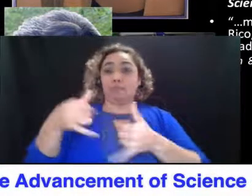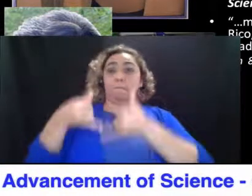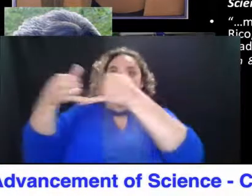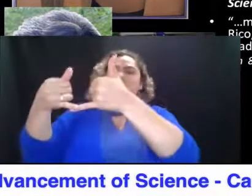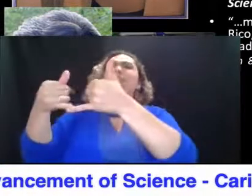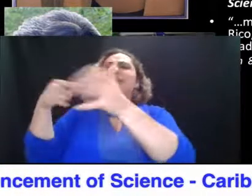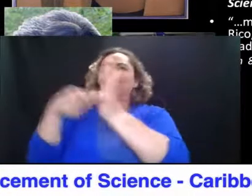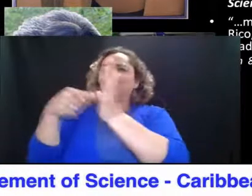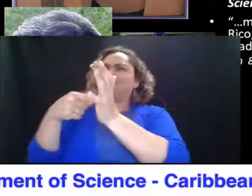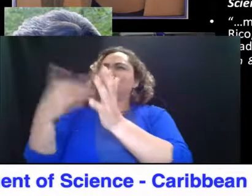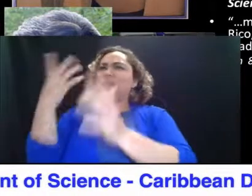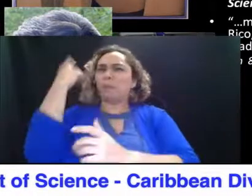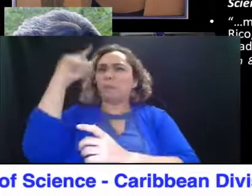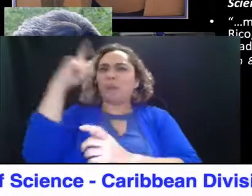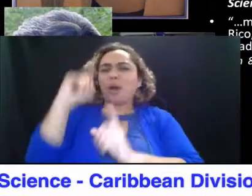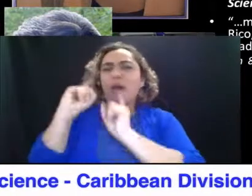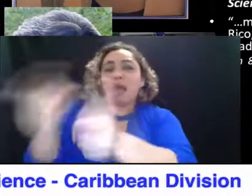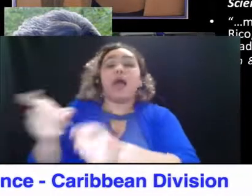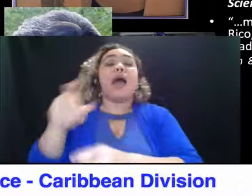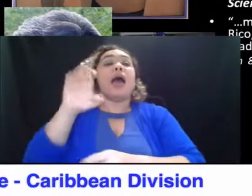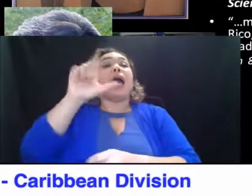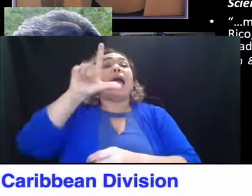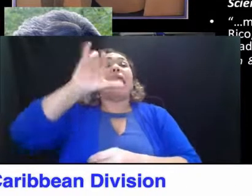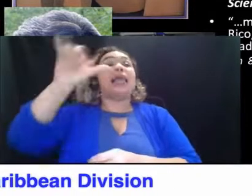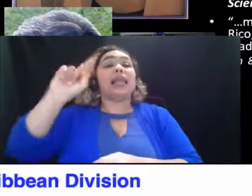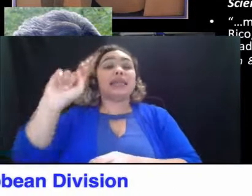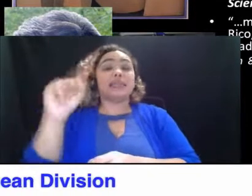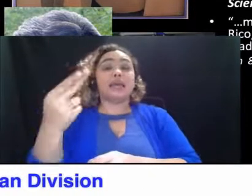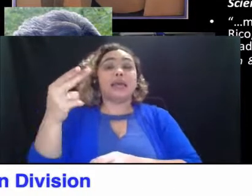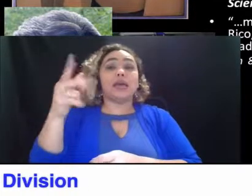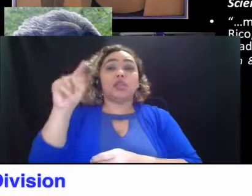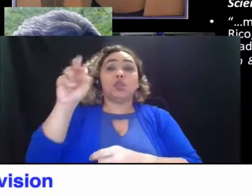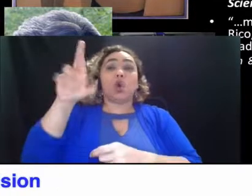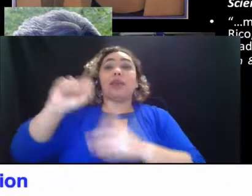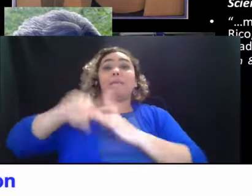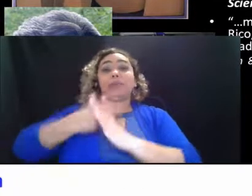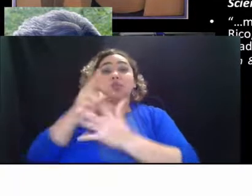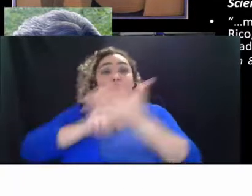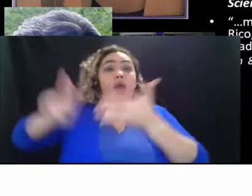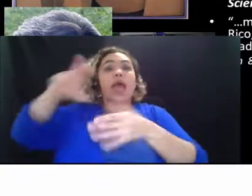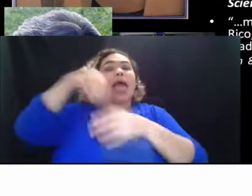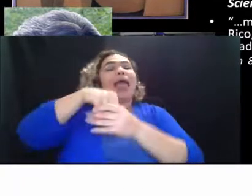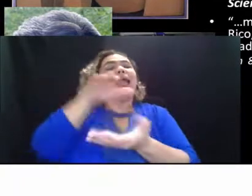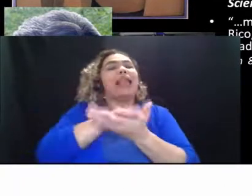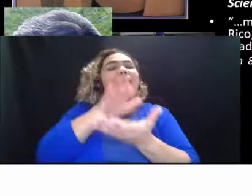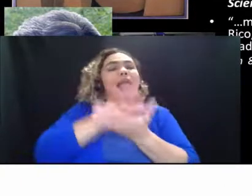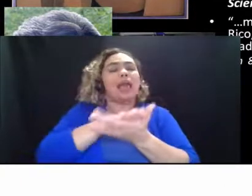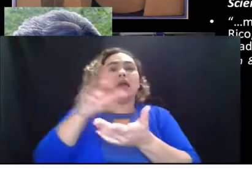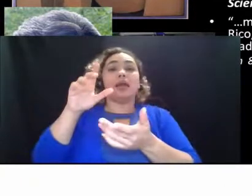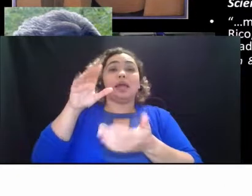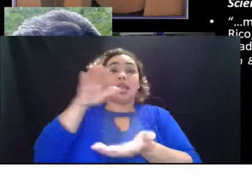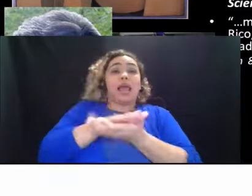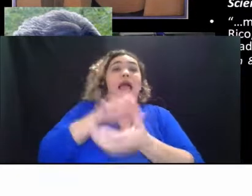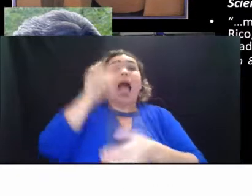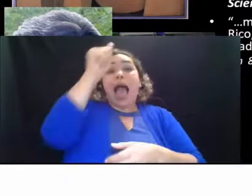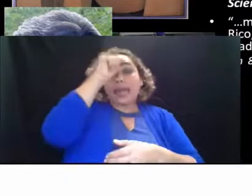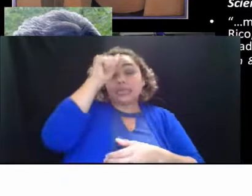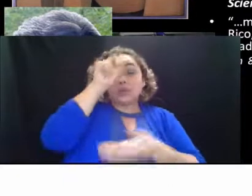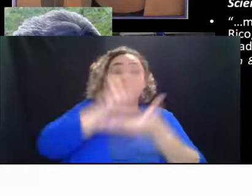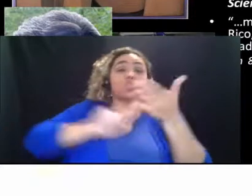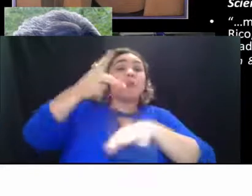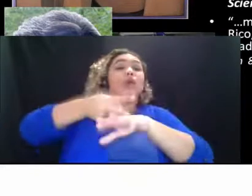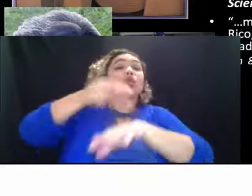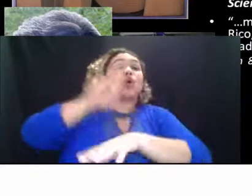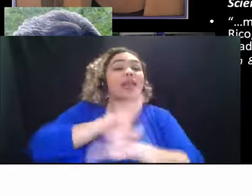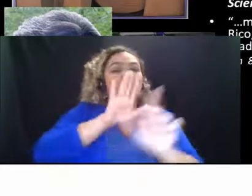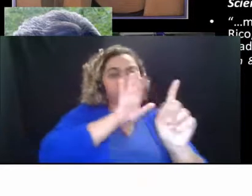representa. La profesora Elizabeth Torres comenzó su carrera universitaria en pedagogía en el recinto de Arecibo de la Universidad de Puerto